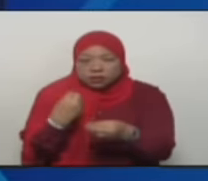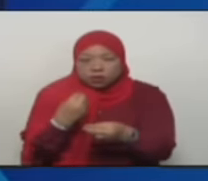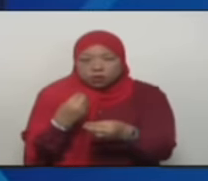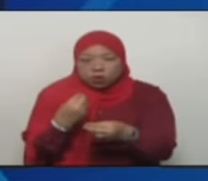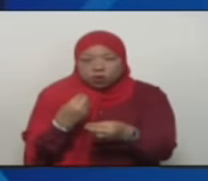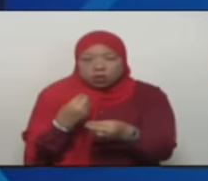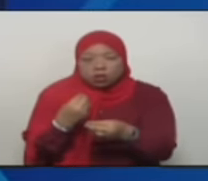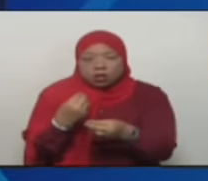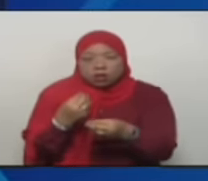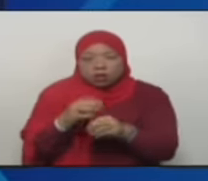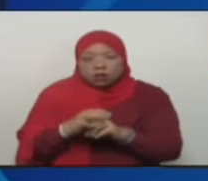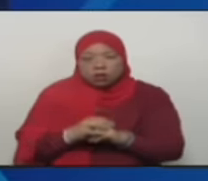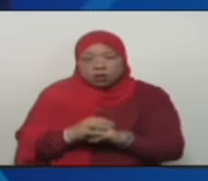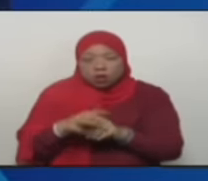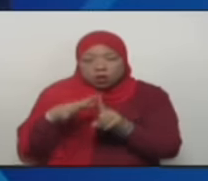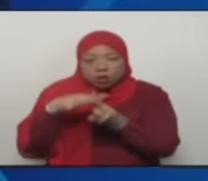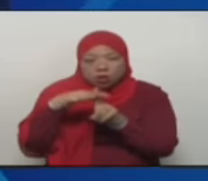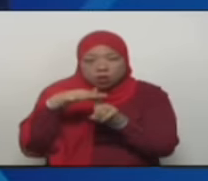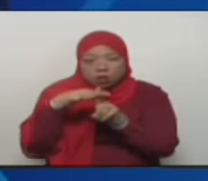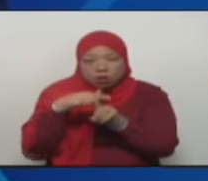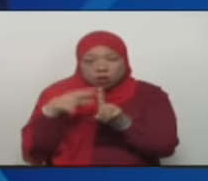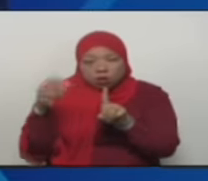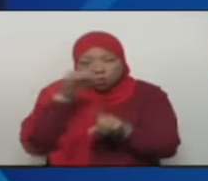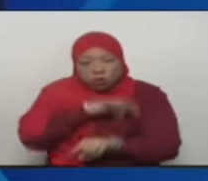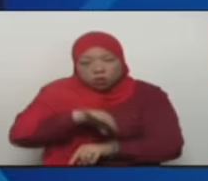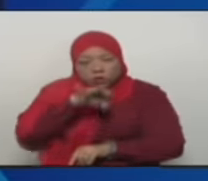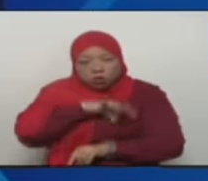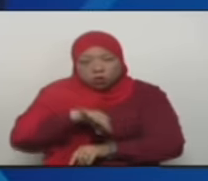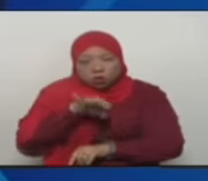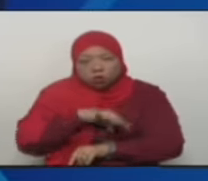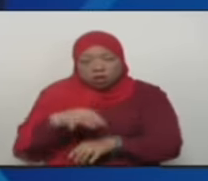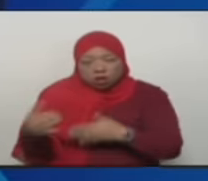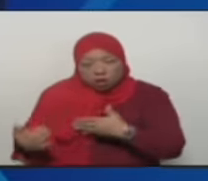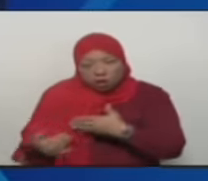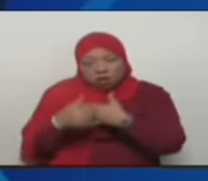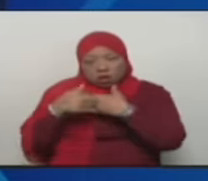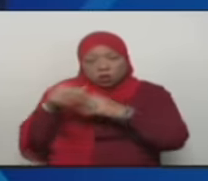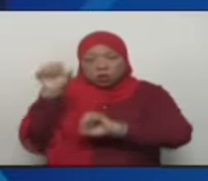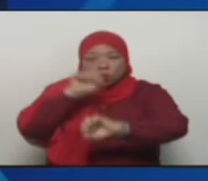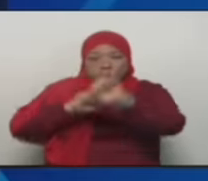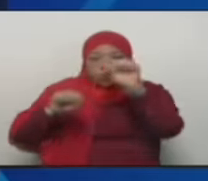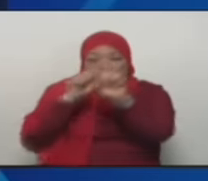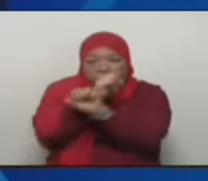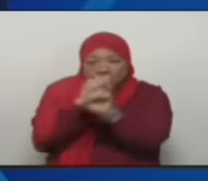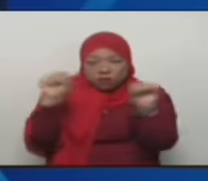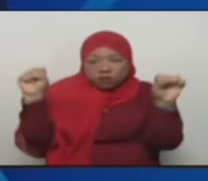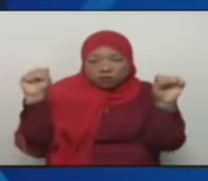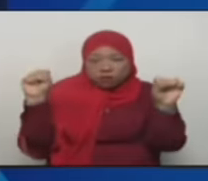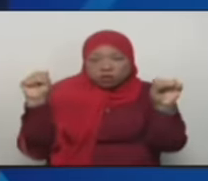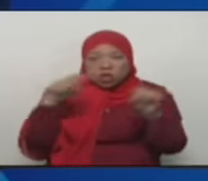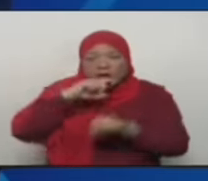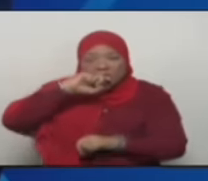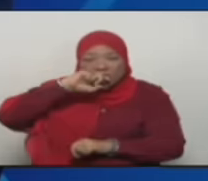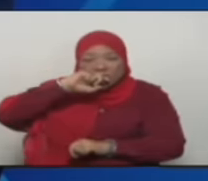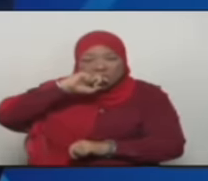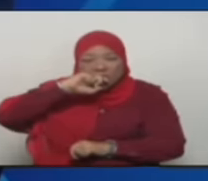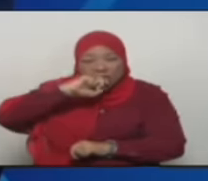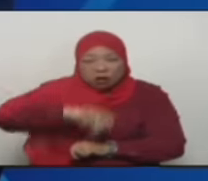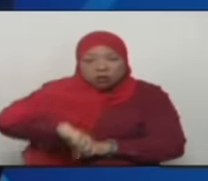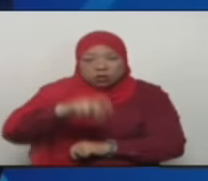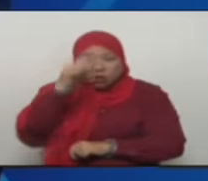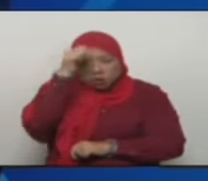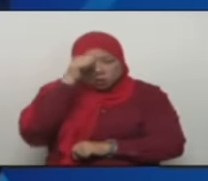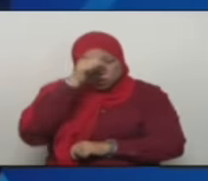para provocar en la sociedad un efecto de división, de odio, el